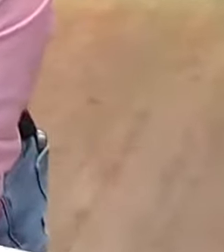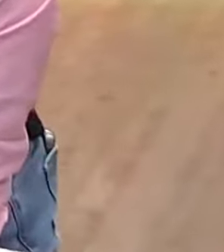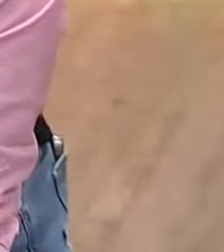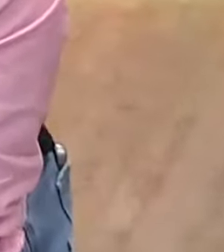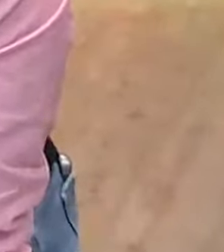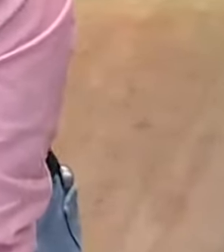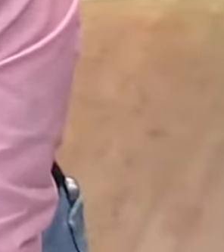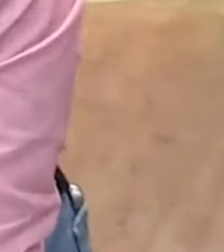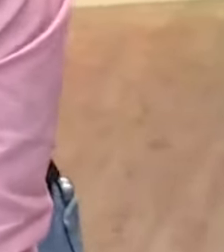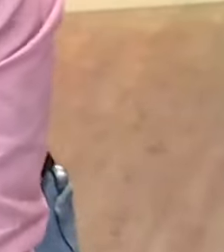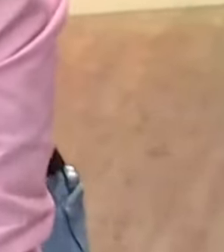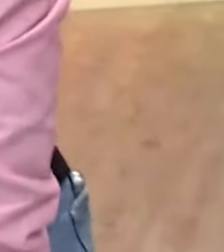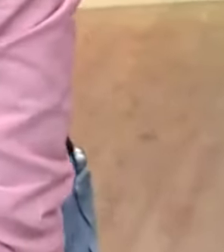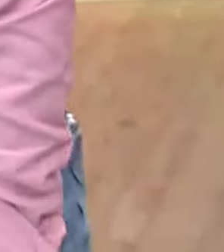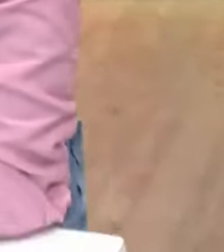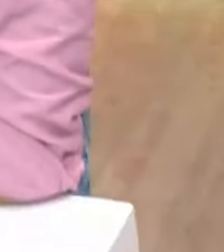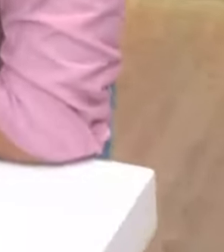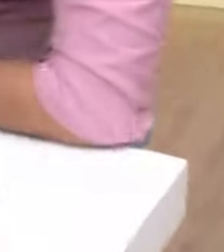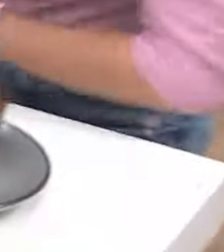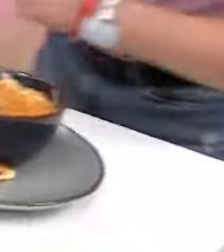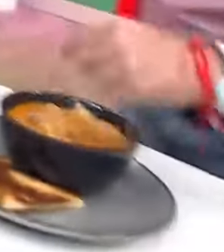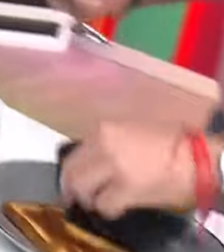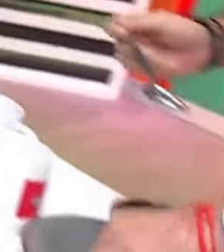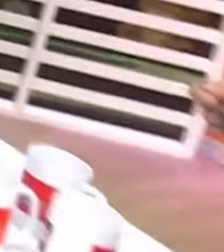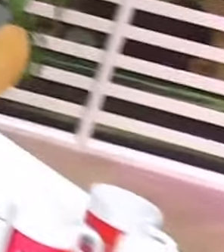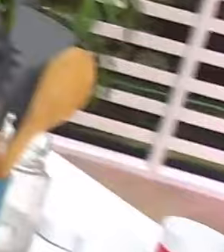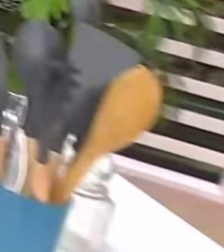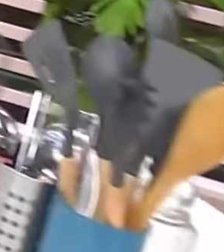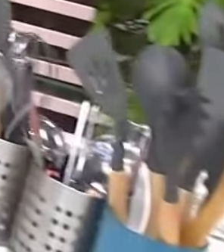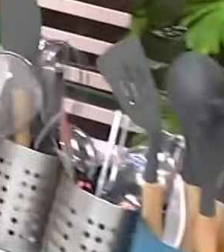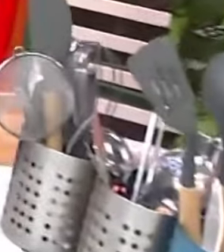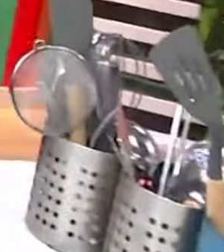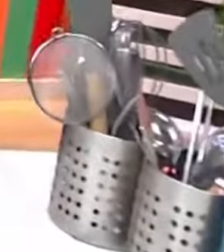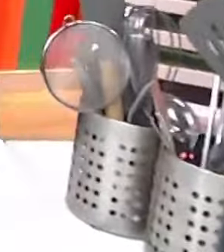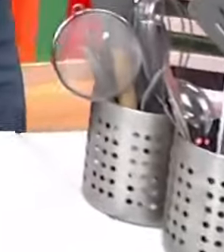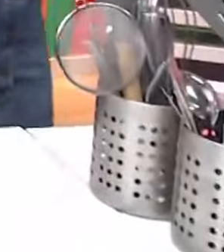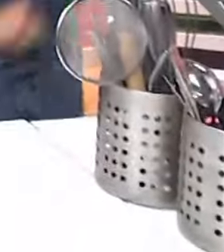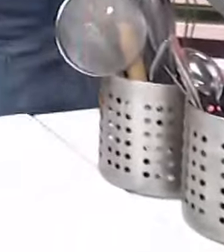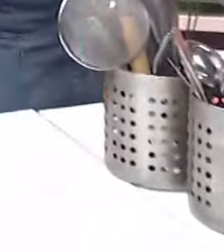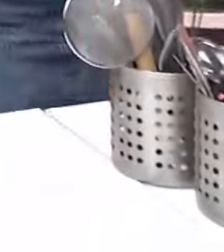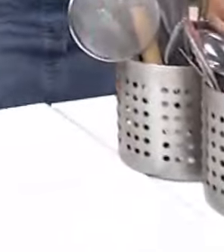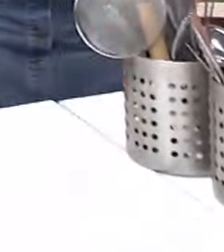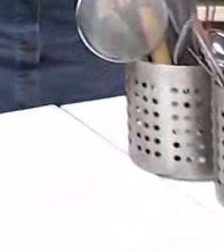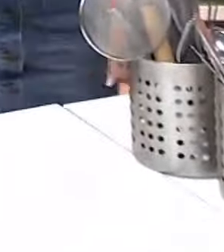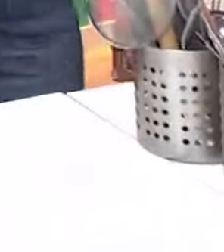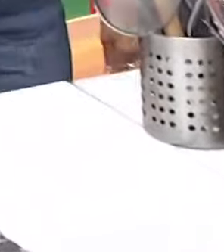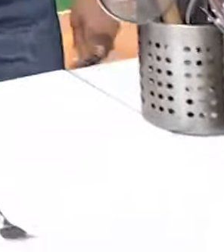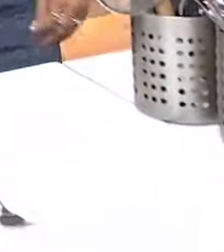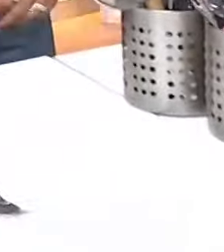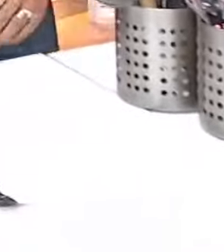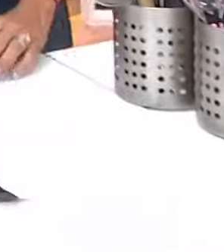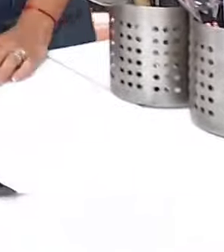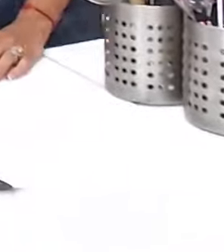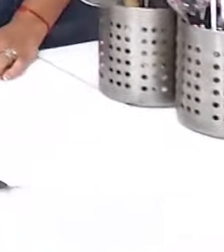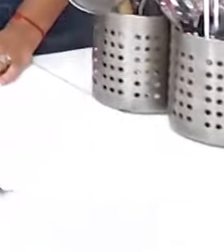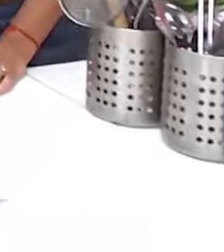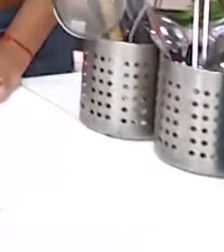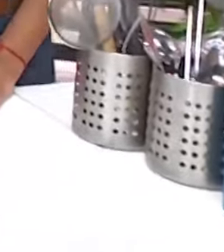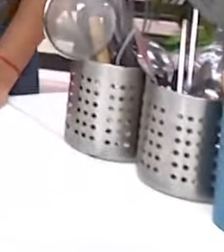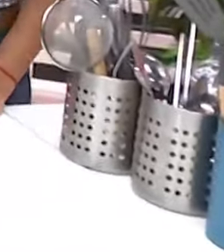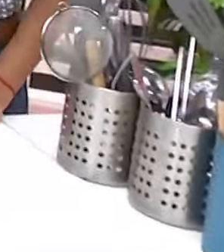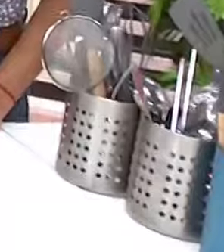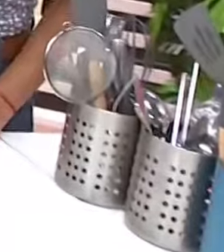le pones? ¡Qué rico! 9 porque mi mamá te va. ¿Cómo? Mi mamá es rara. De todas maneras. Ese